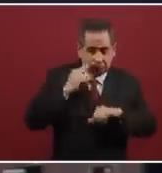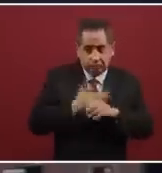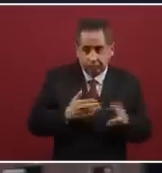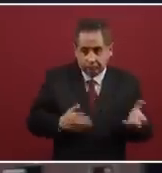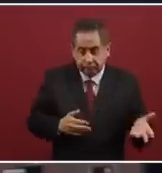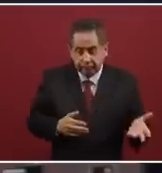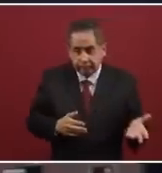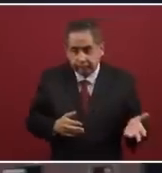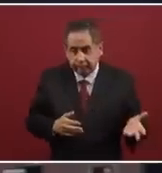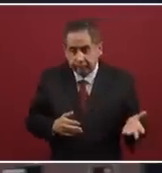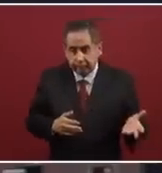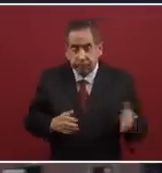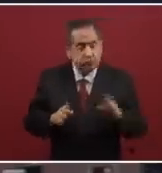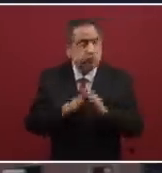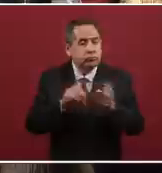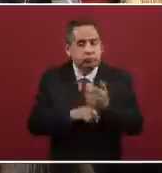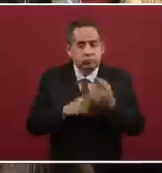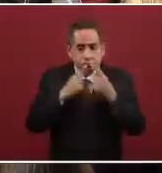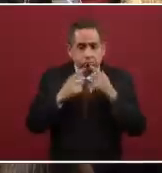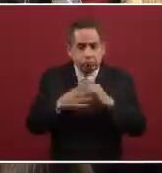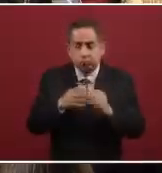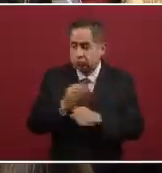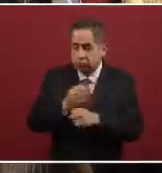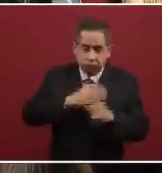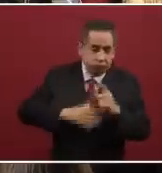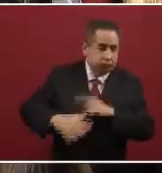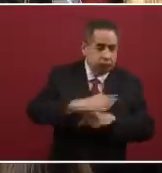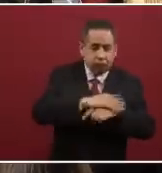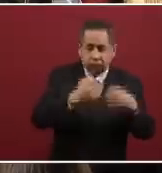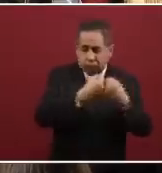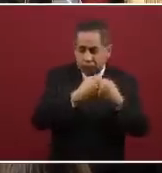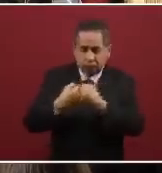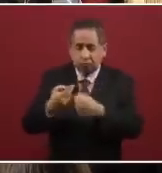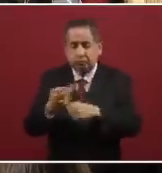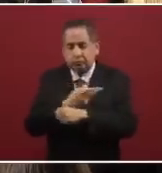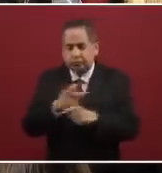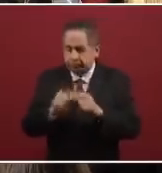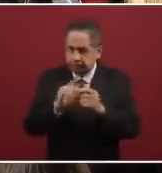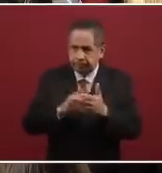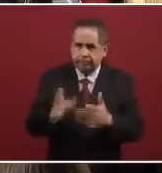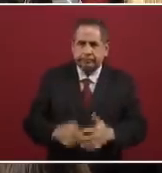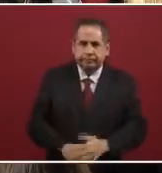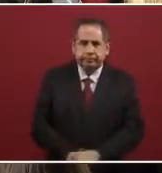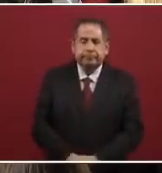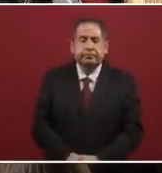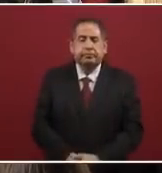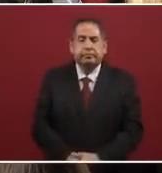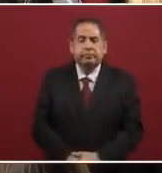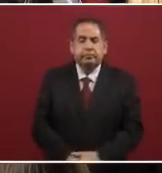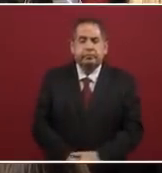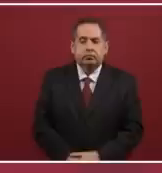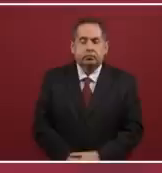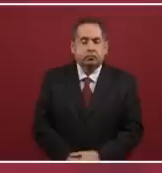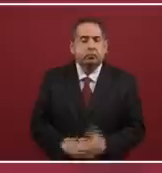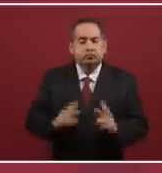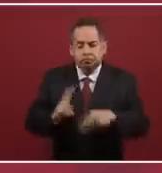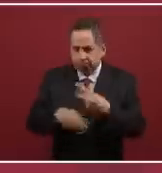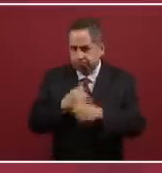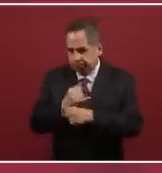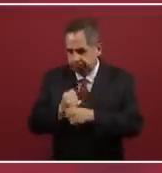funciones en medio de la situación que se vive actualmente en las fronteras de México? Gracias. Pues hay que hacer la investigación.